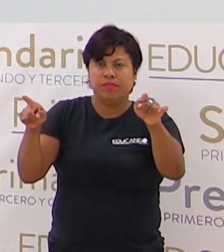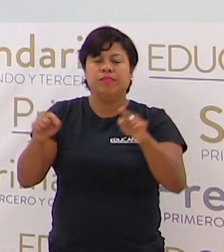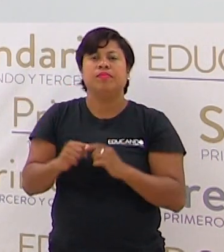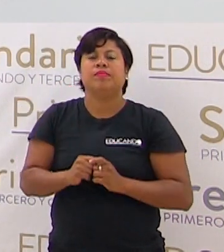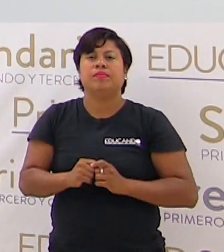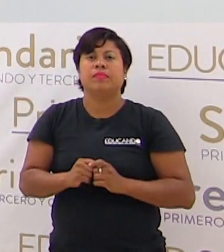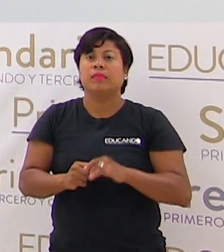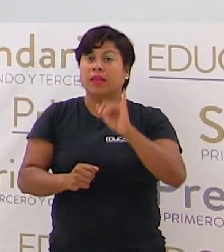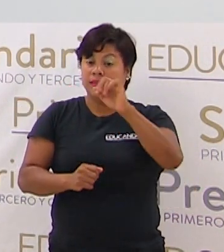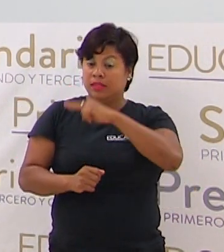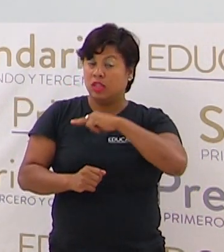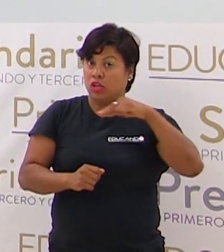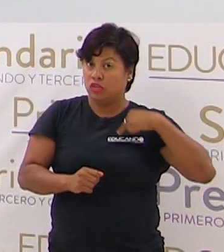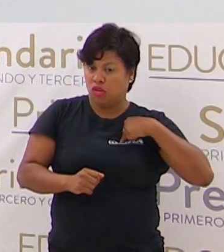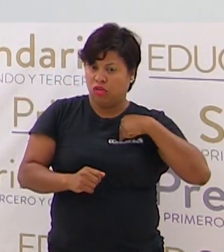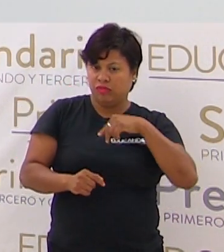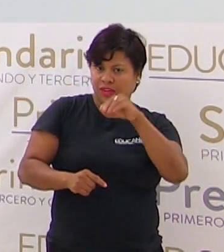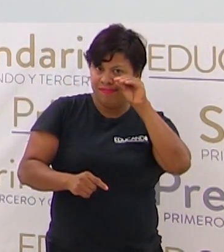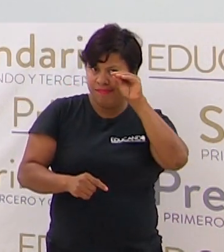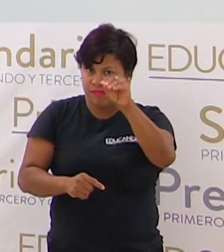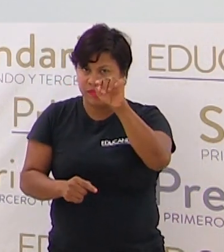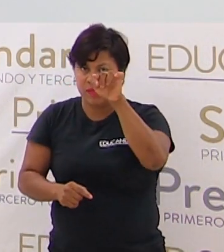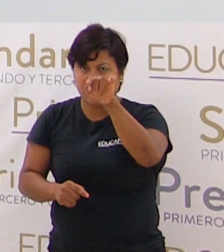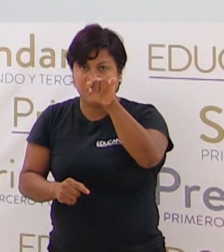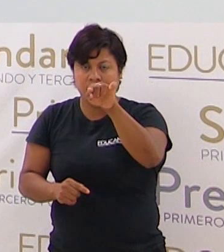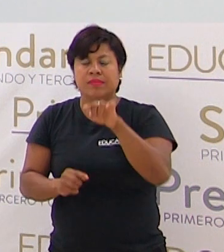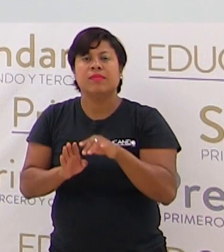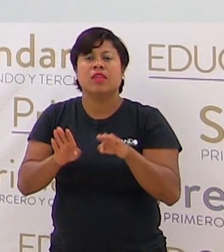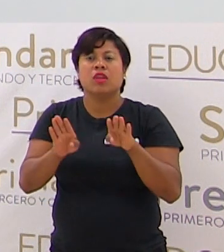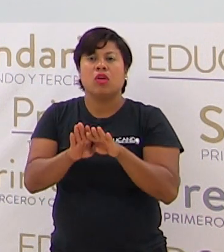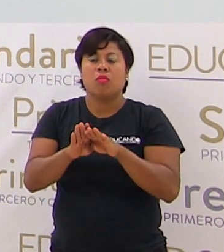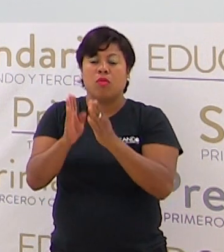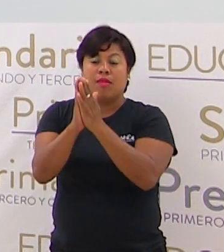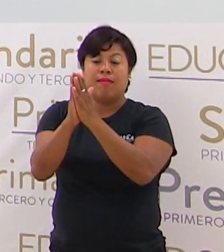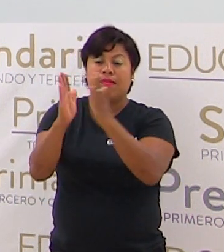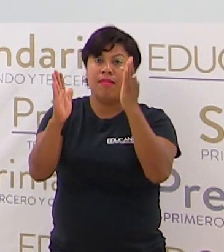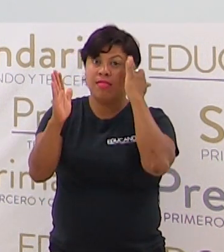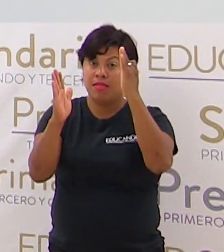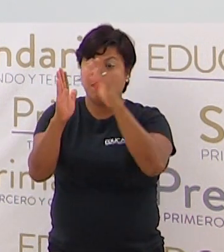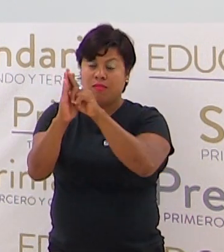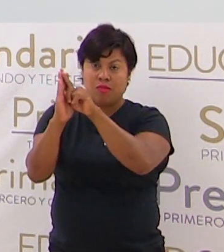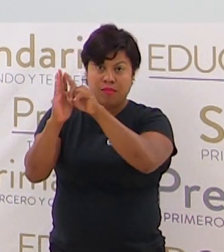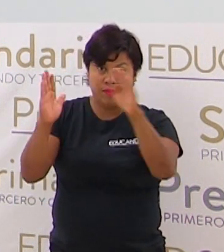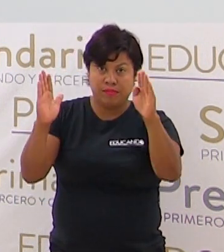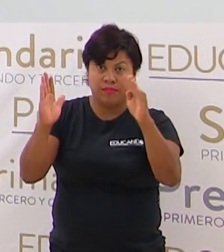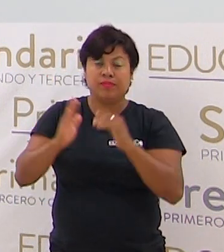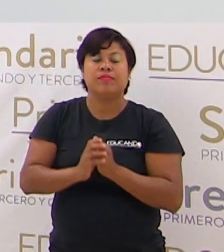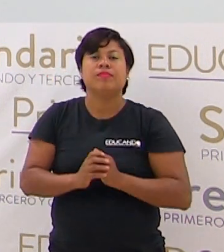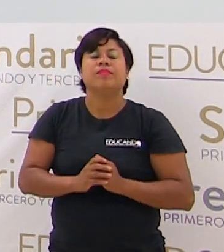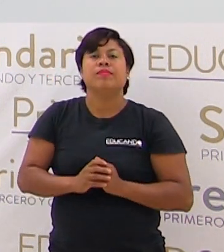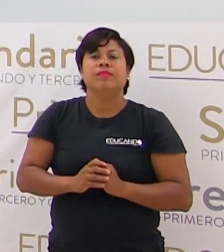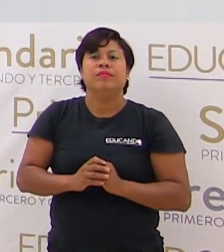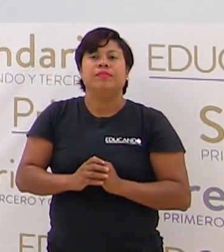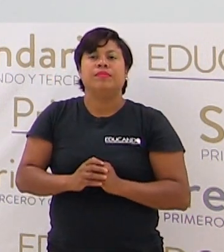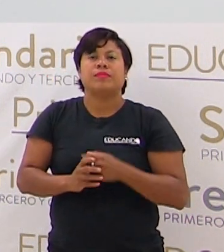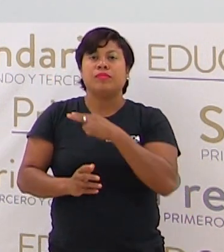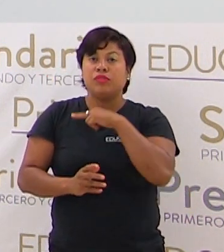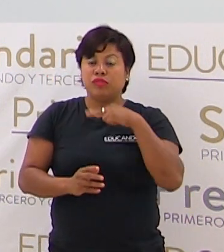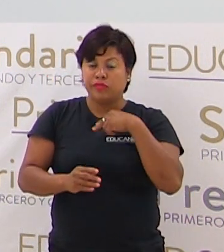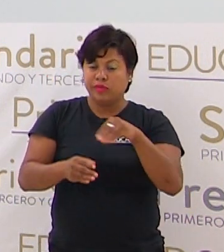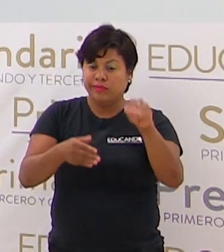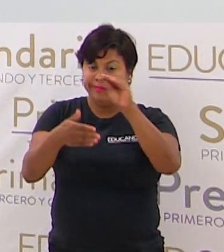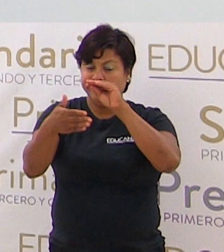¿bien? Si nosotros nos ubicamos en una parte de esta línea del tiempo, ¿bien? Si